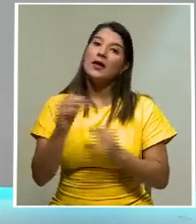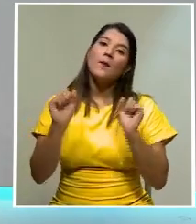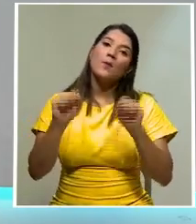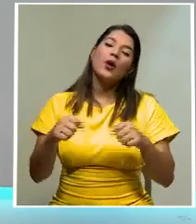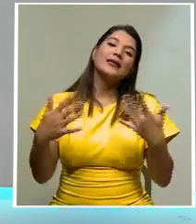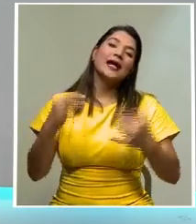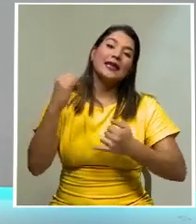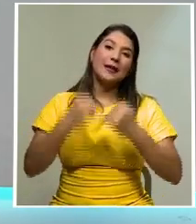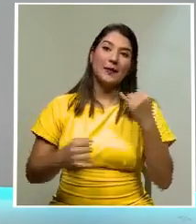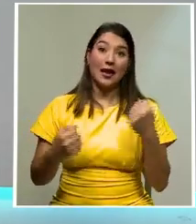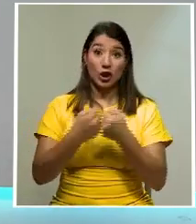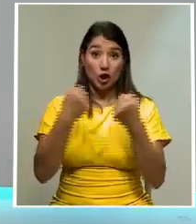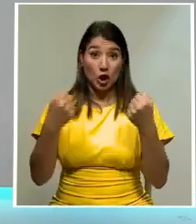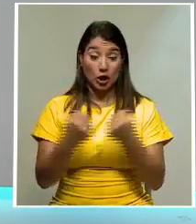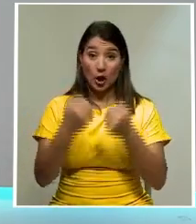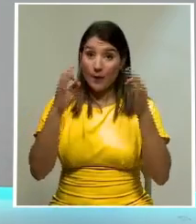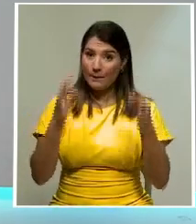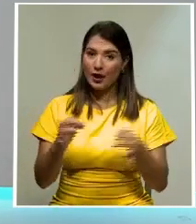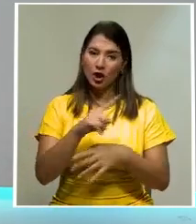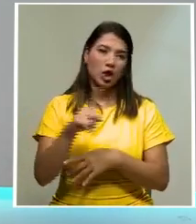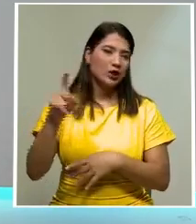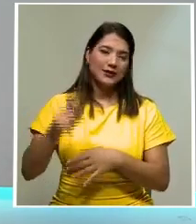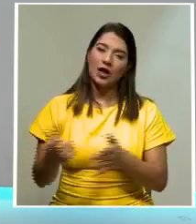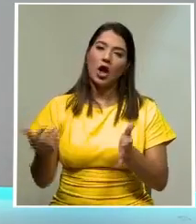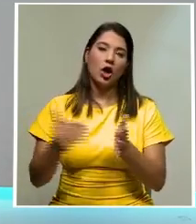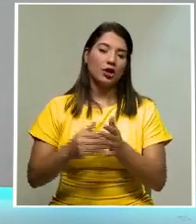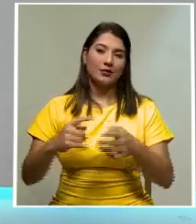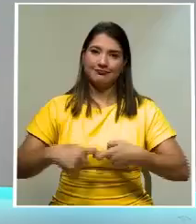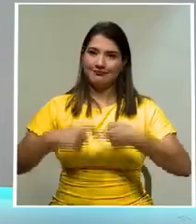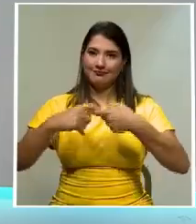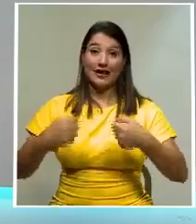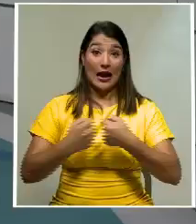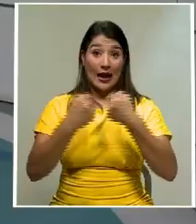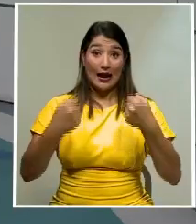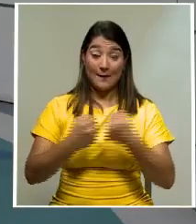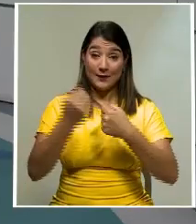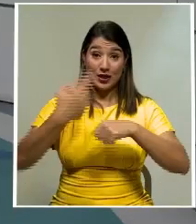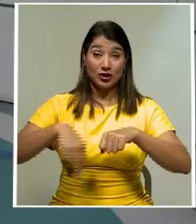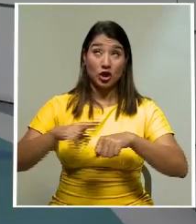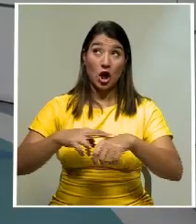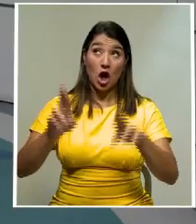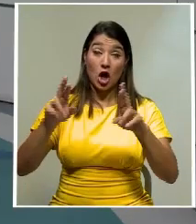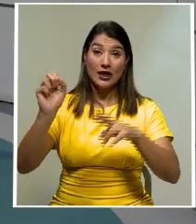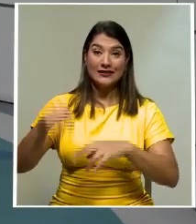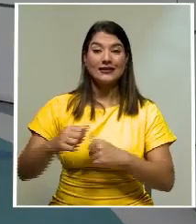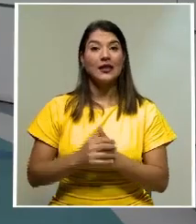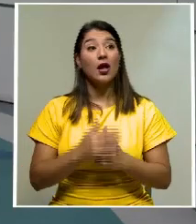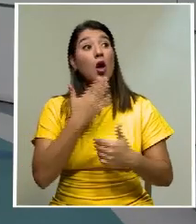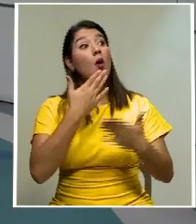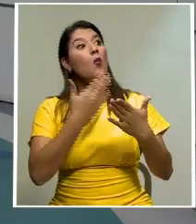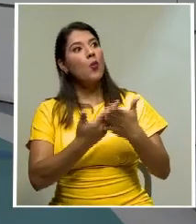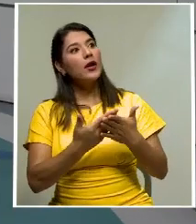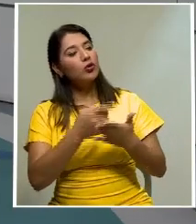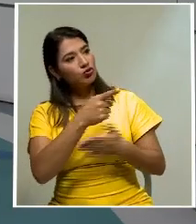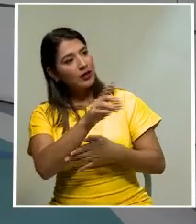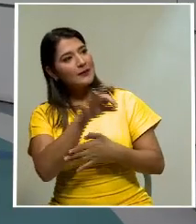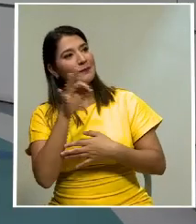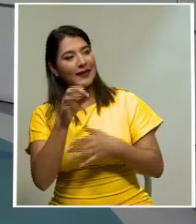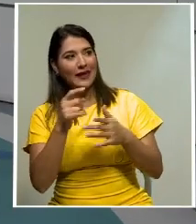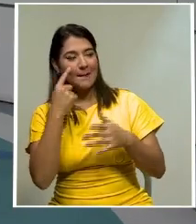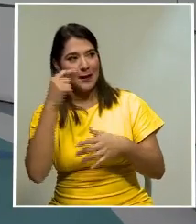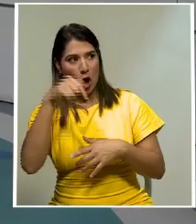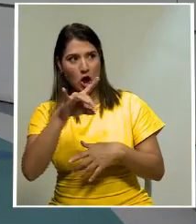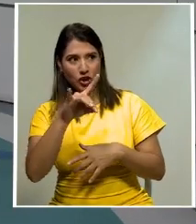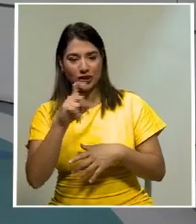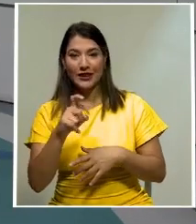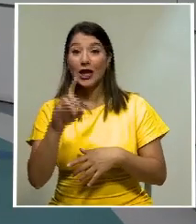torneo bien y no tenga que parar nuevamente el campeonato nacional. Esperemos que así sea. Así es, Andrea. Bueno, la dejo para que haga la invitación entonces hoy a las